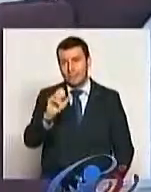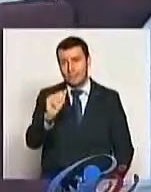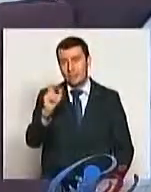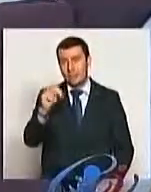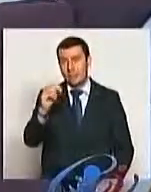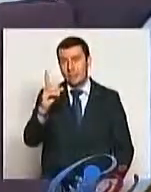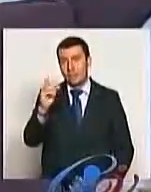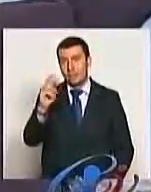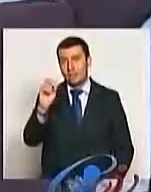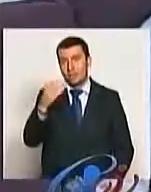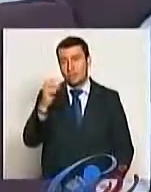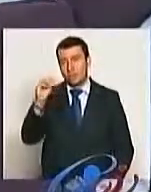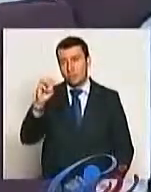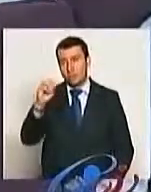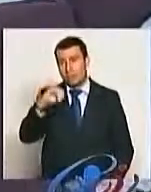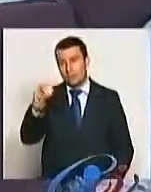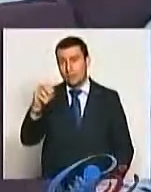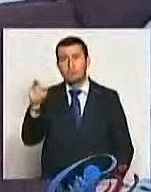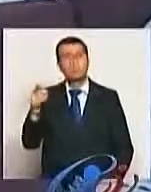tienen. El teléfono es